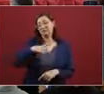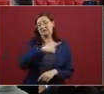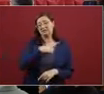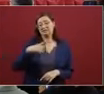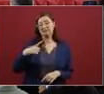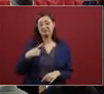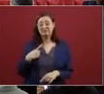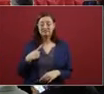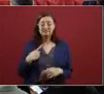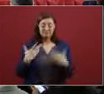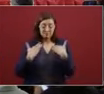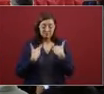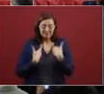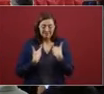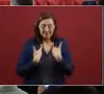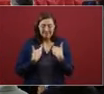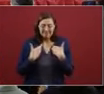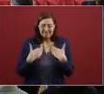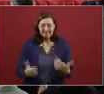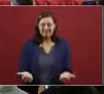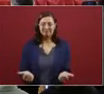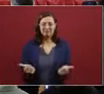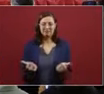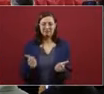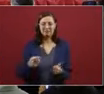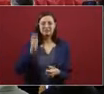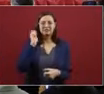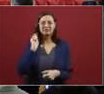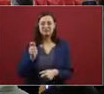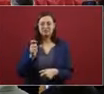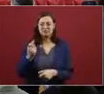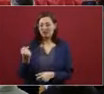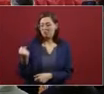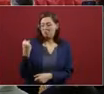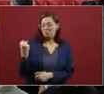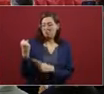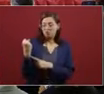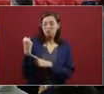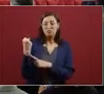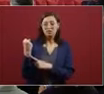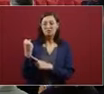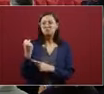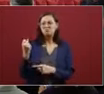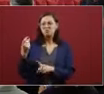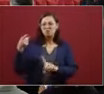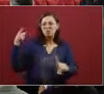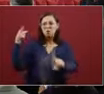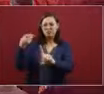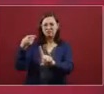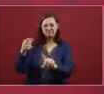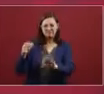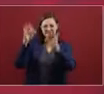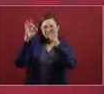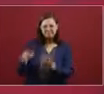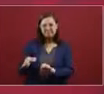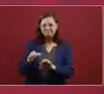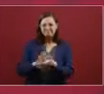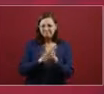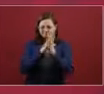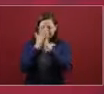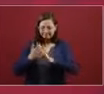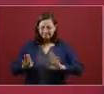de manera especial los servidores públicos, solo tiene sentido y se convierte en virtud cuando se pone al servicio de